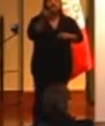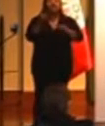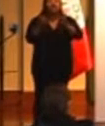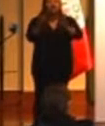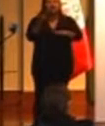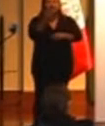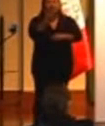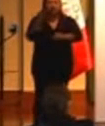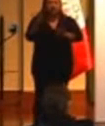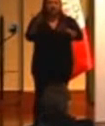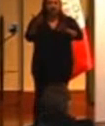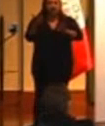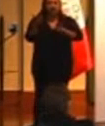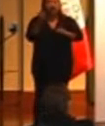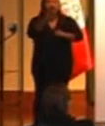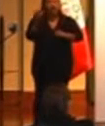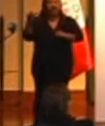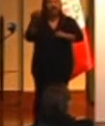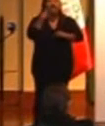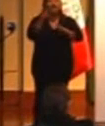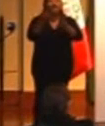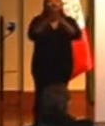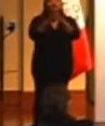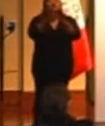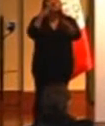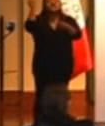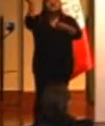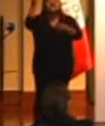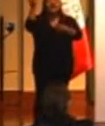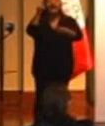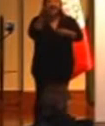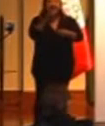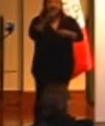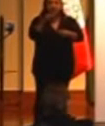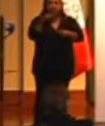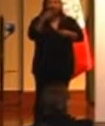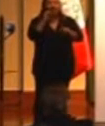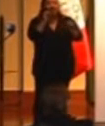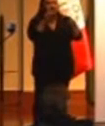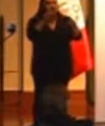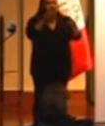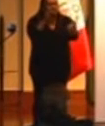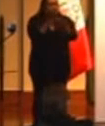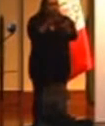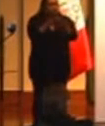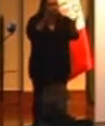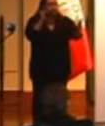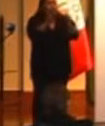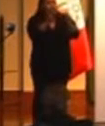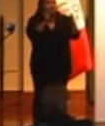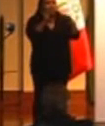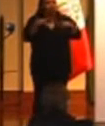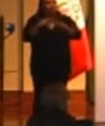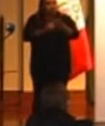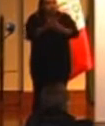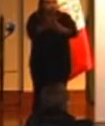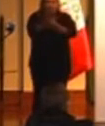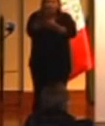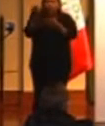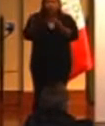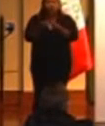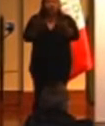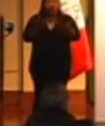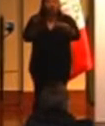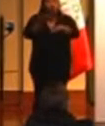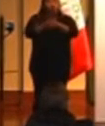313-3773. Ese es el número del Serenazgo. Dos clics de distancia nos conectamos. Entonces, seguimos innovando con relación